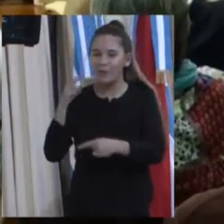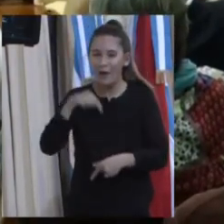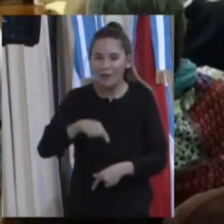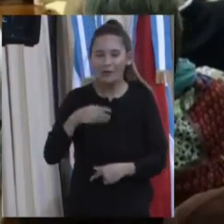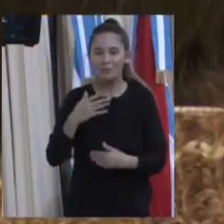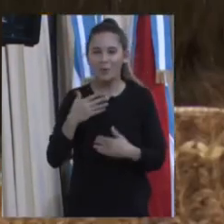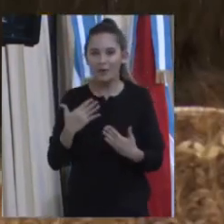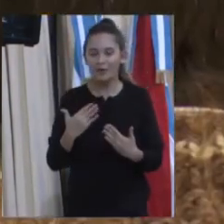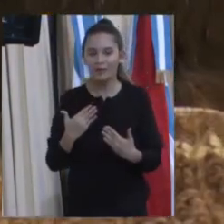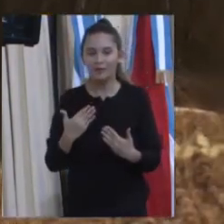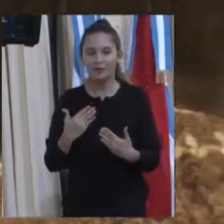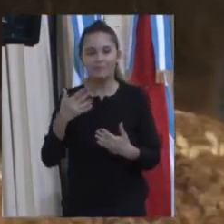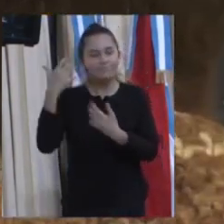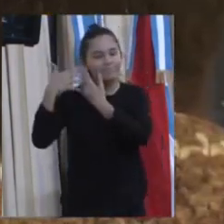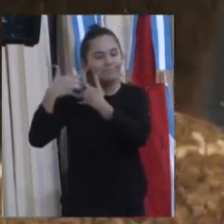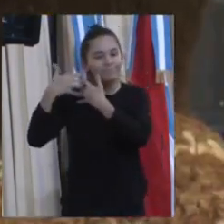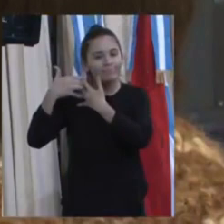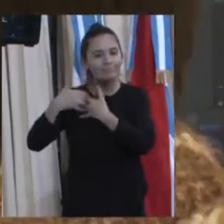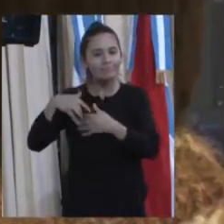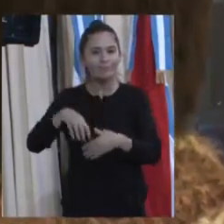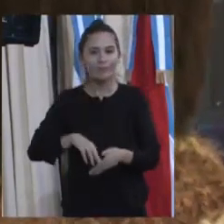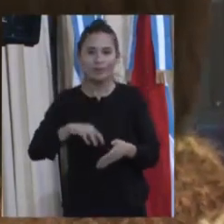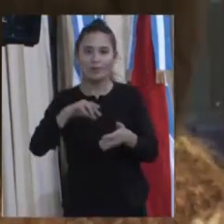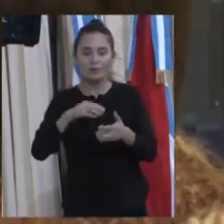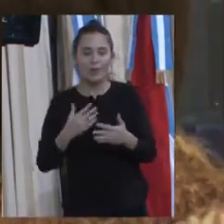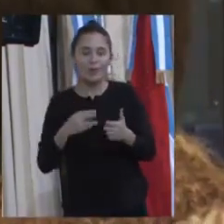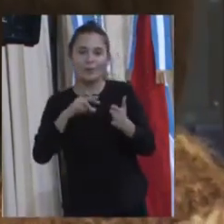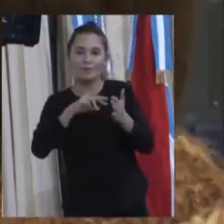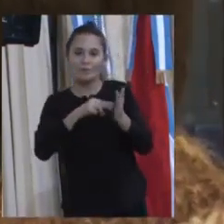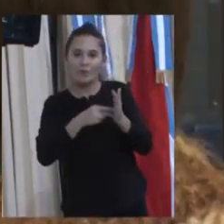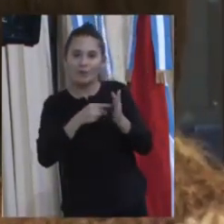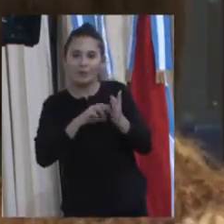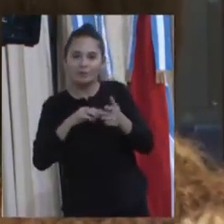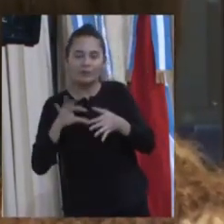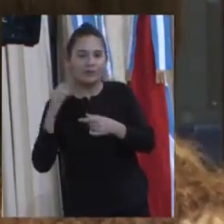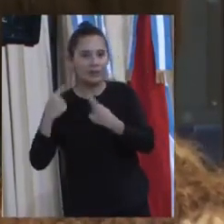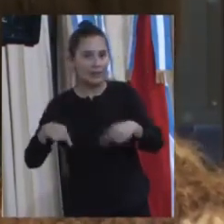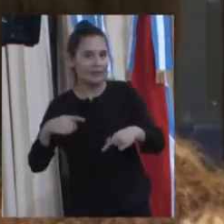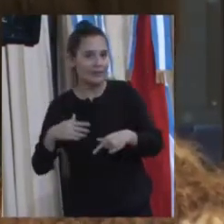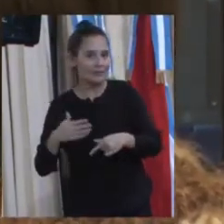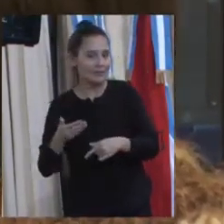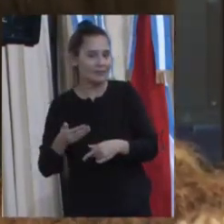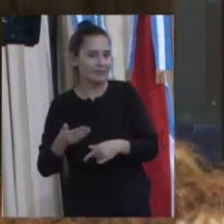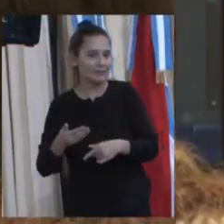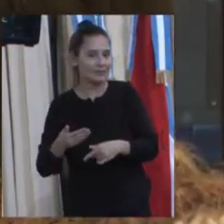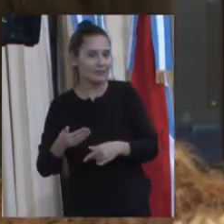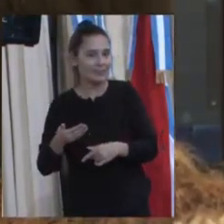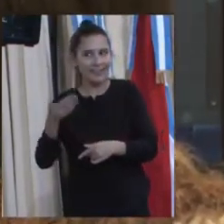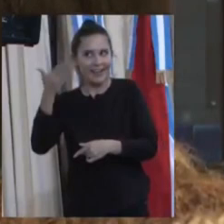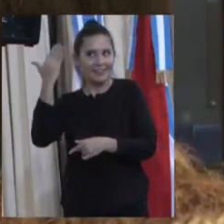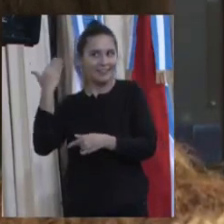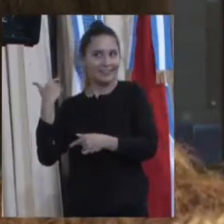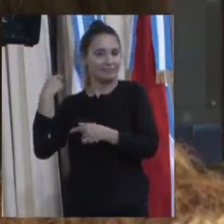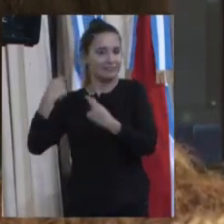a la distancia desde el hoy, con todo lo problemático, que es que uno tiende a aplanar las diferencias que ellos nos